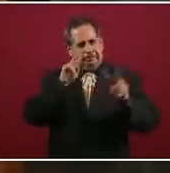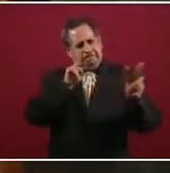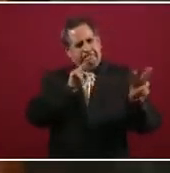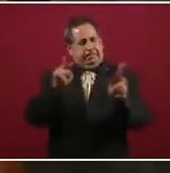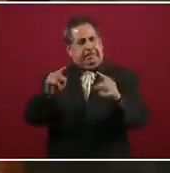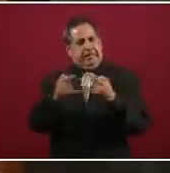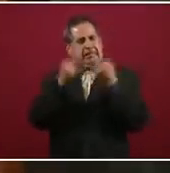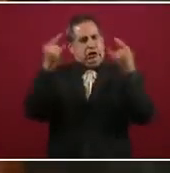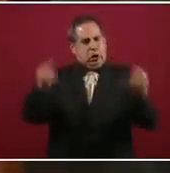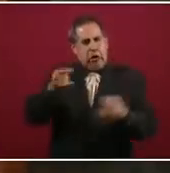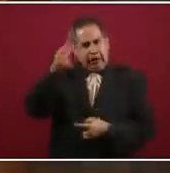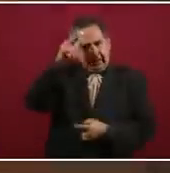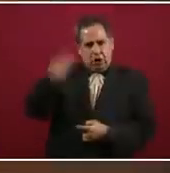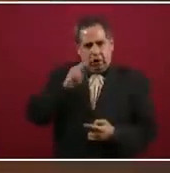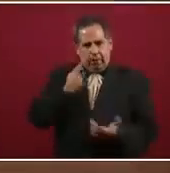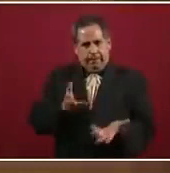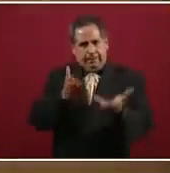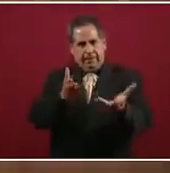Hidalgo.